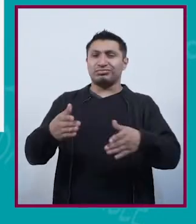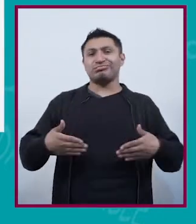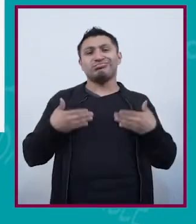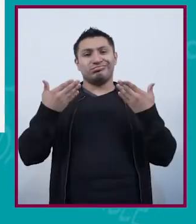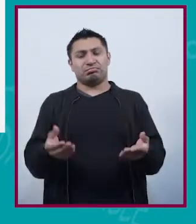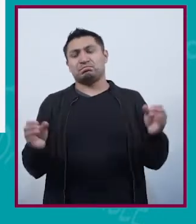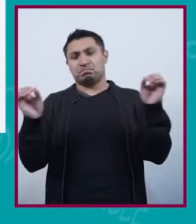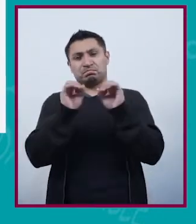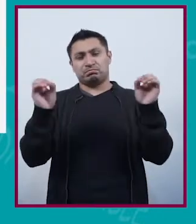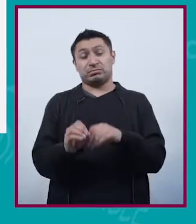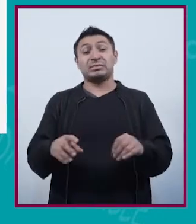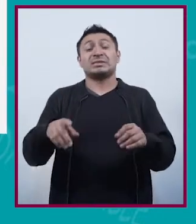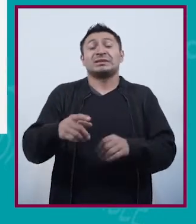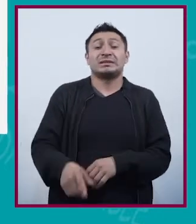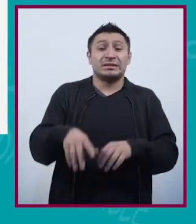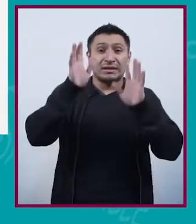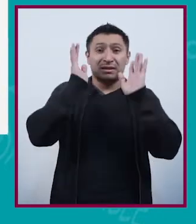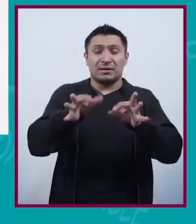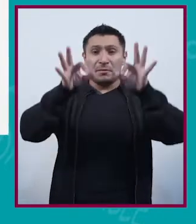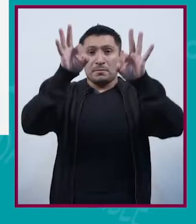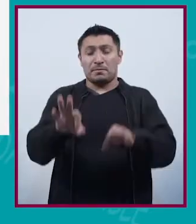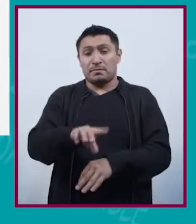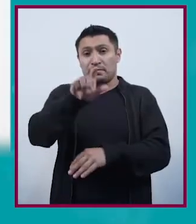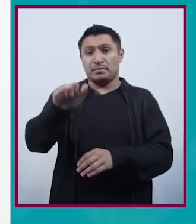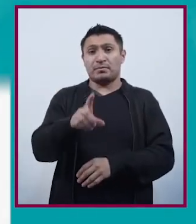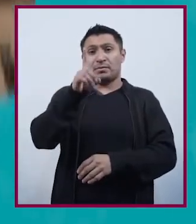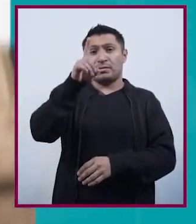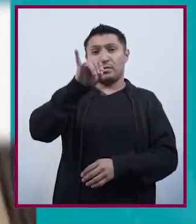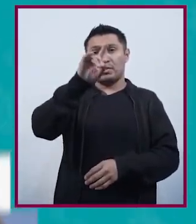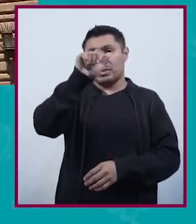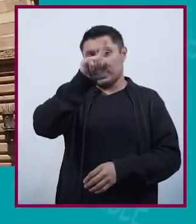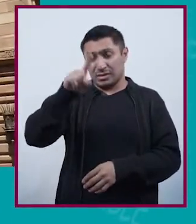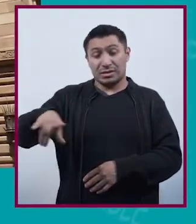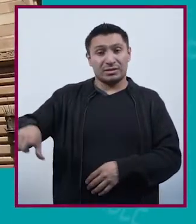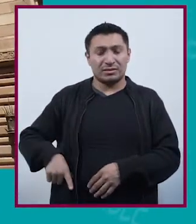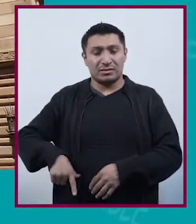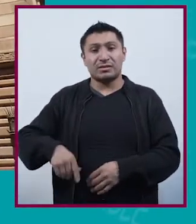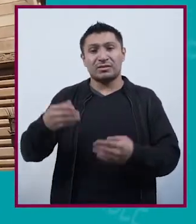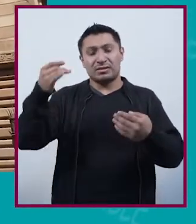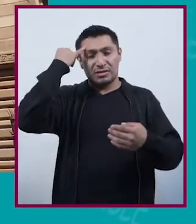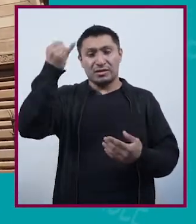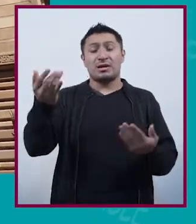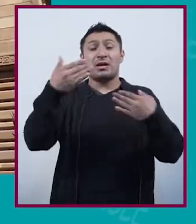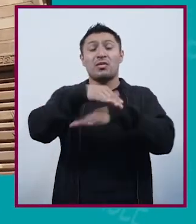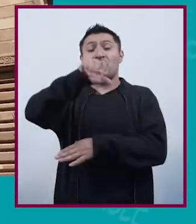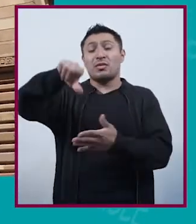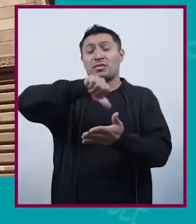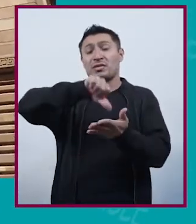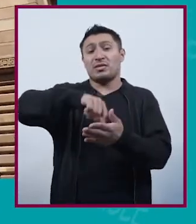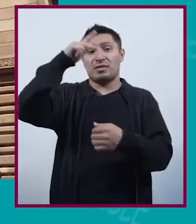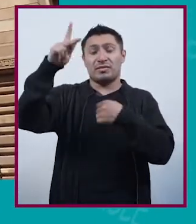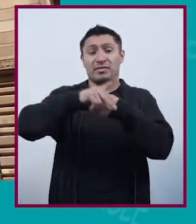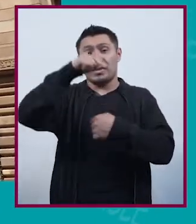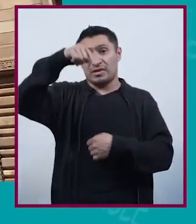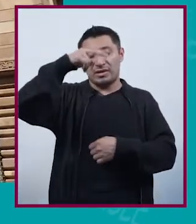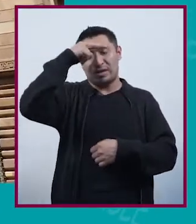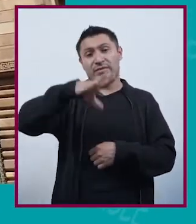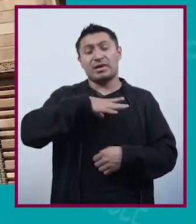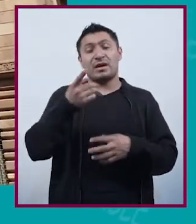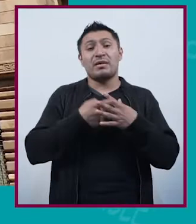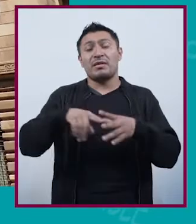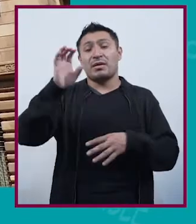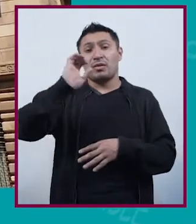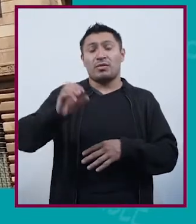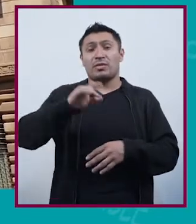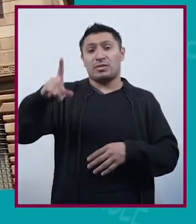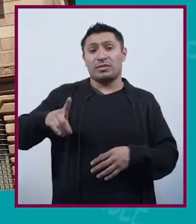Como quedaba desconfianza, su auge real fue en el Porfiriato. De hecho, la idea de crear un banco central en nuestro país surgió hasta que